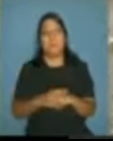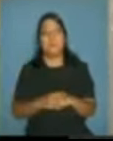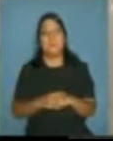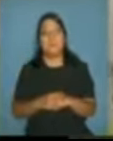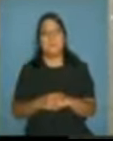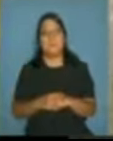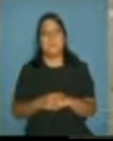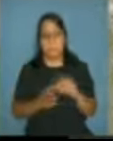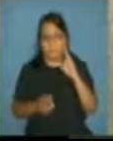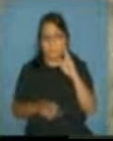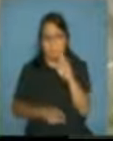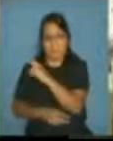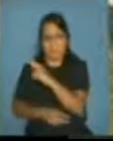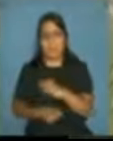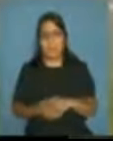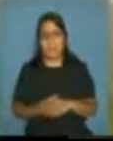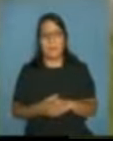esta imagen.